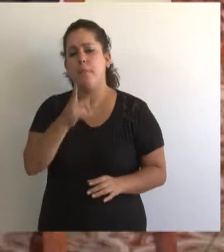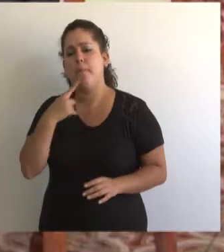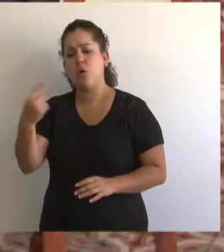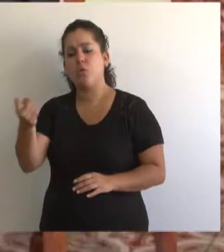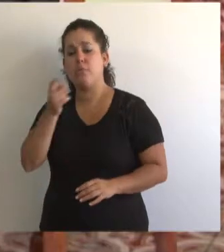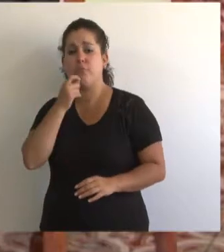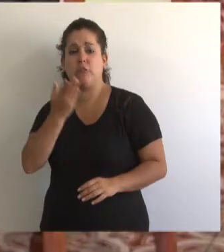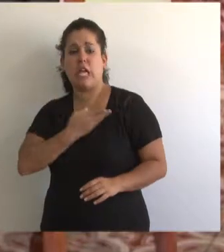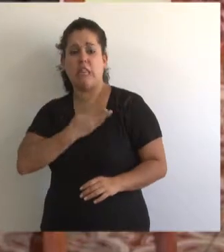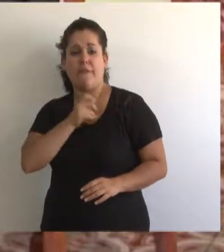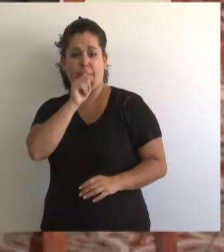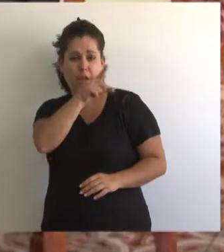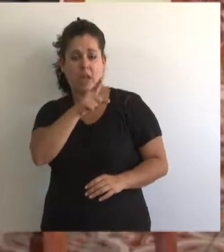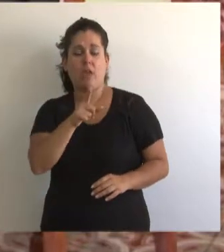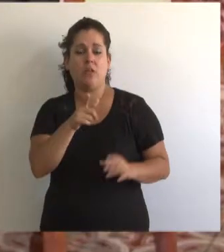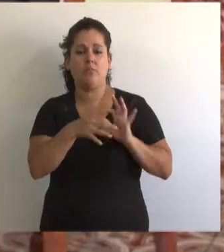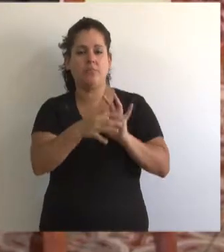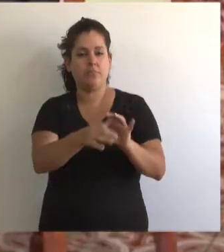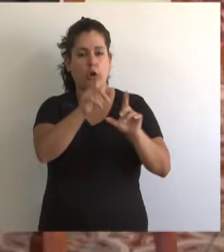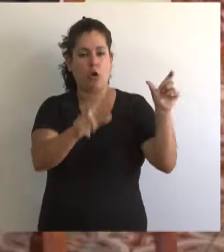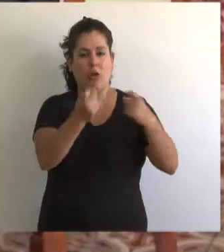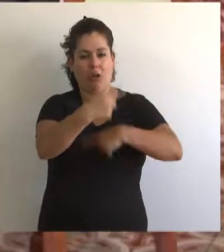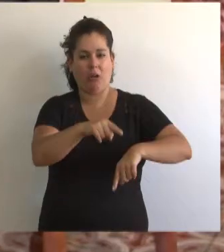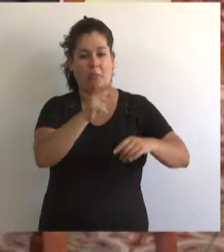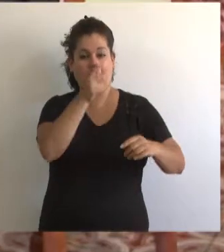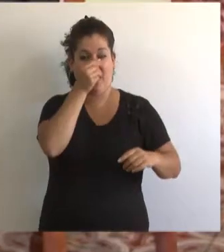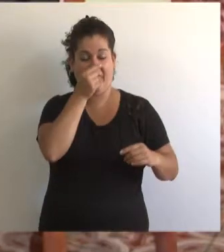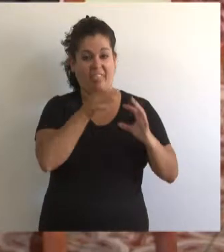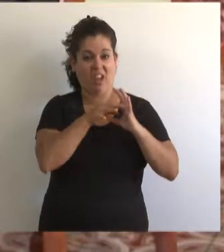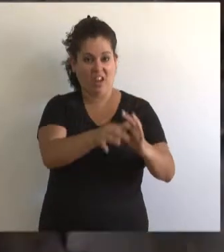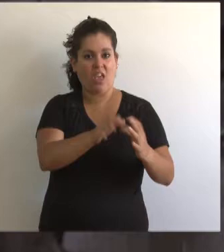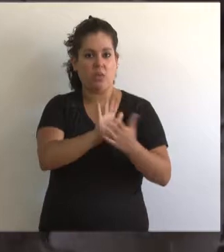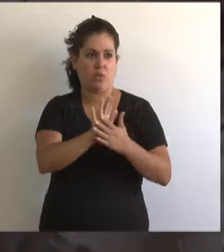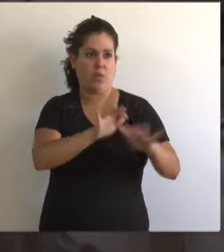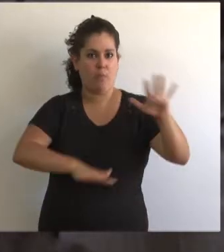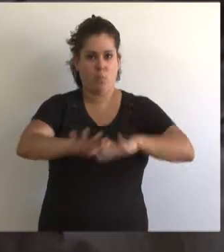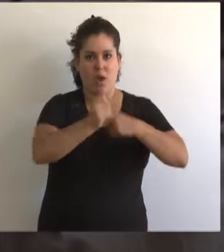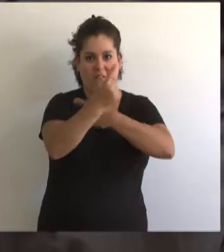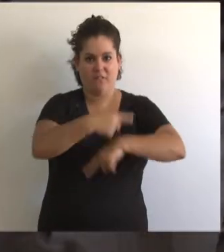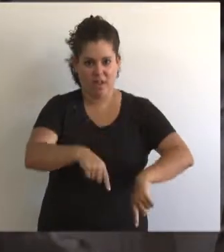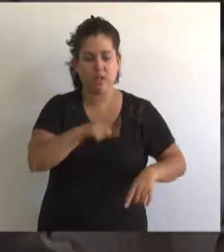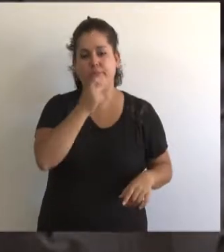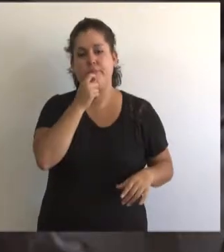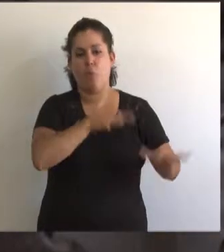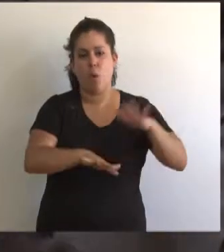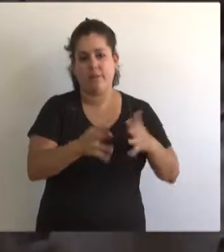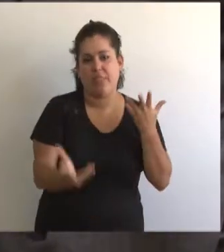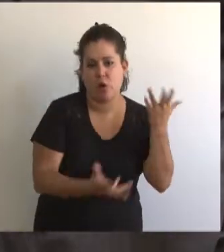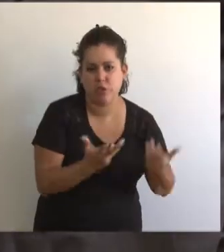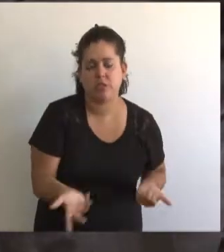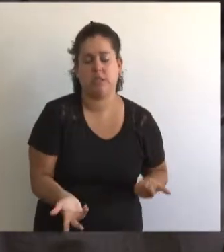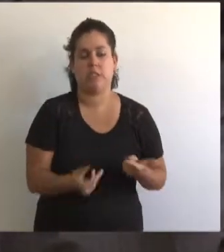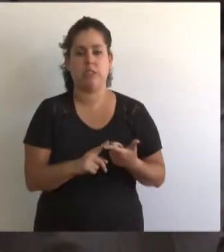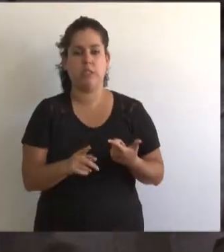agregadito. Sí. En Santa Fe las cámaras vinculadas con el sector maderero, que son muy importantes en la fabricación de muebles, por ejemplo muebles